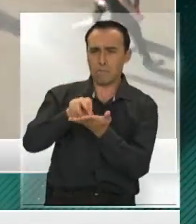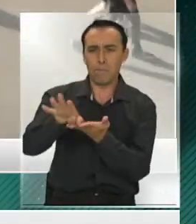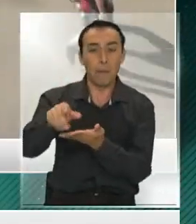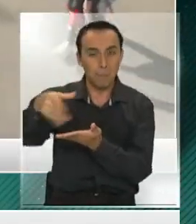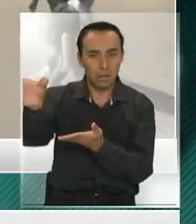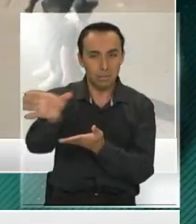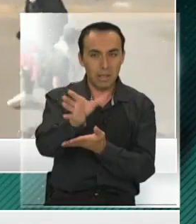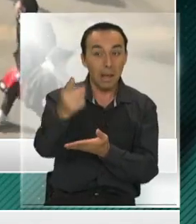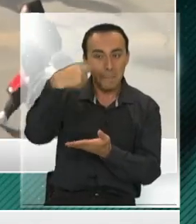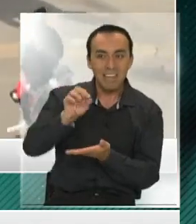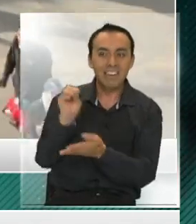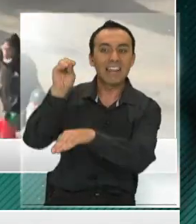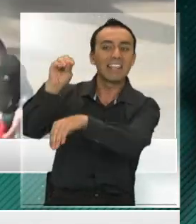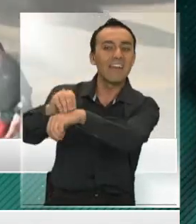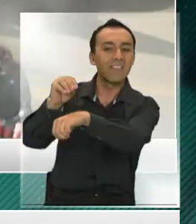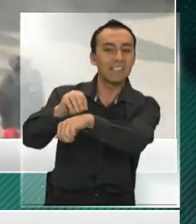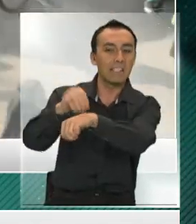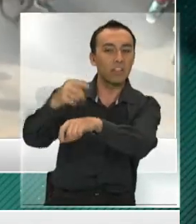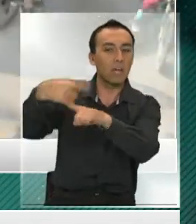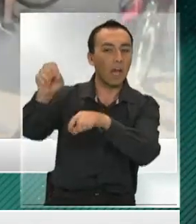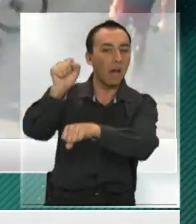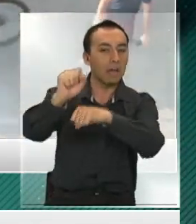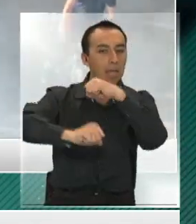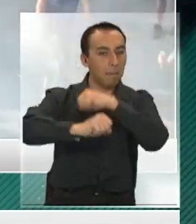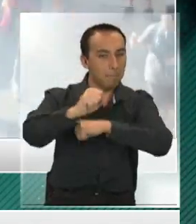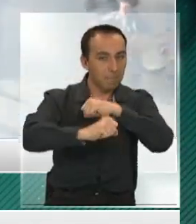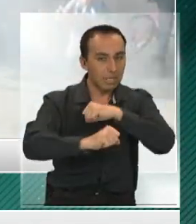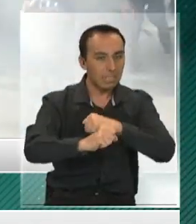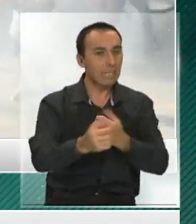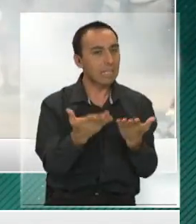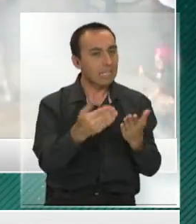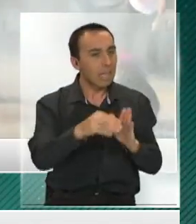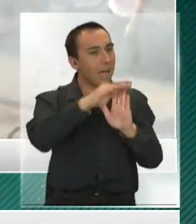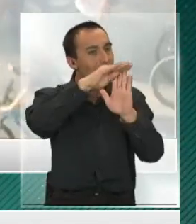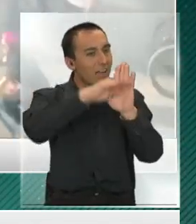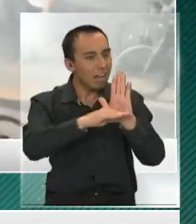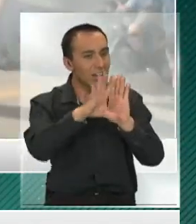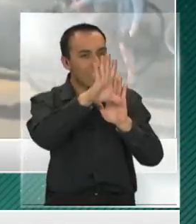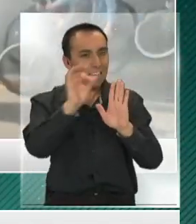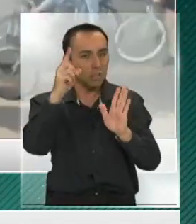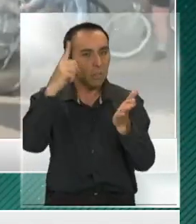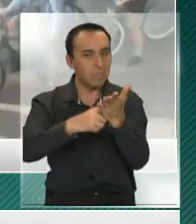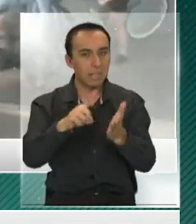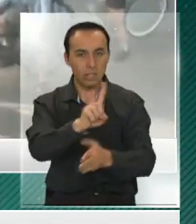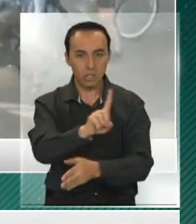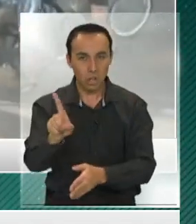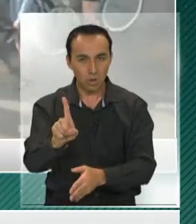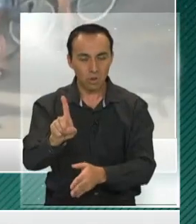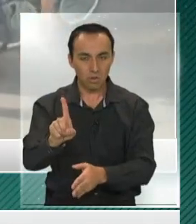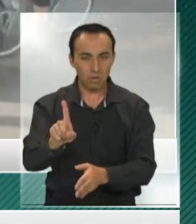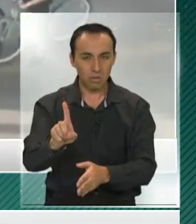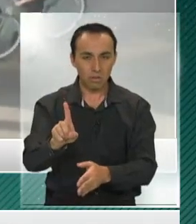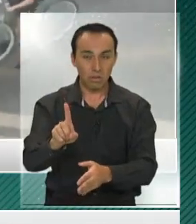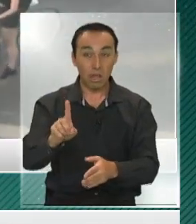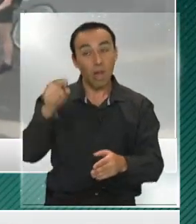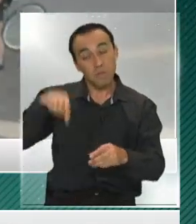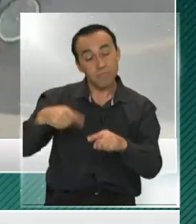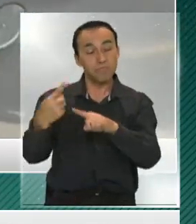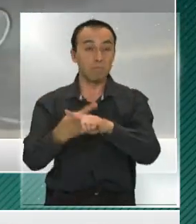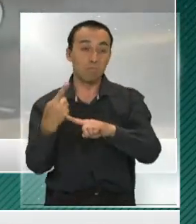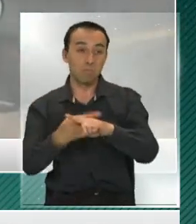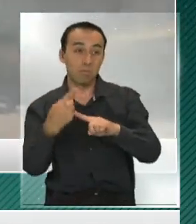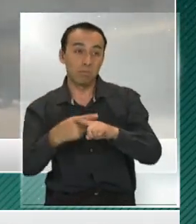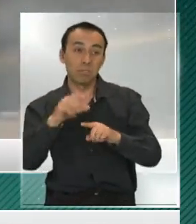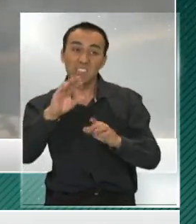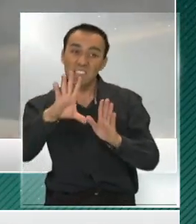menos los emplaza de alguna manera al desafío de no pagar, en este caso, menos de 500 mil pesos. Y bueno, podemos también discutir sobre si 500 mil pesos es realmente un